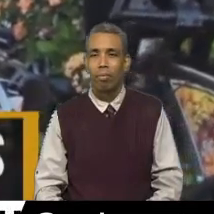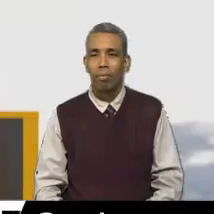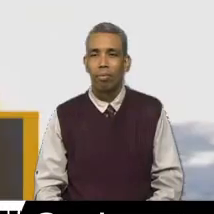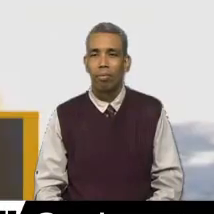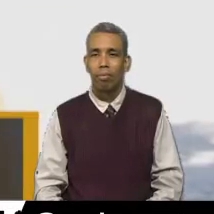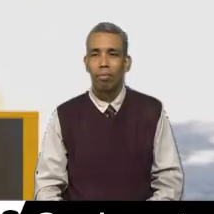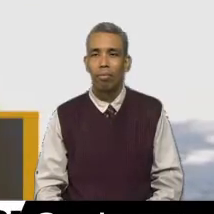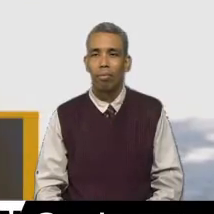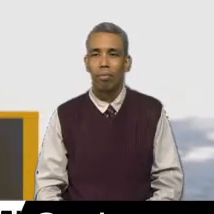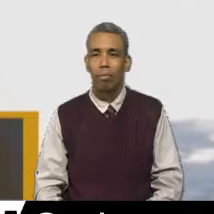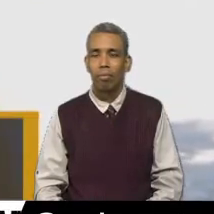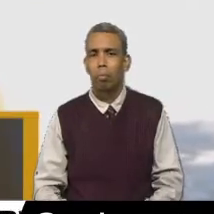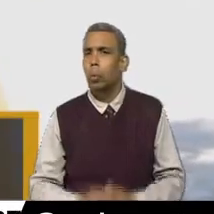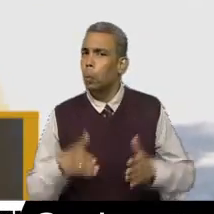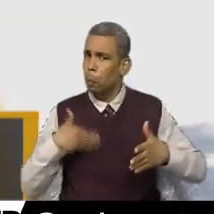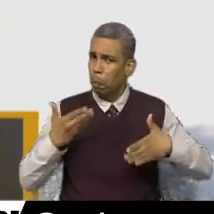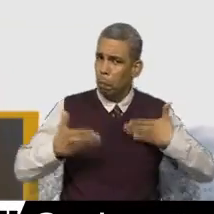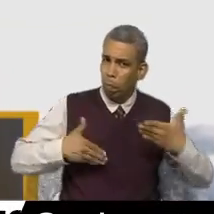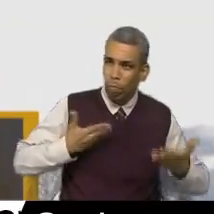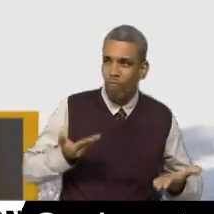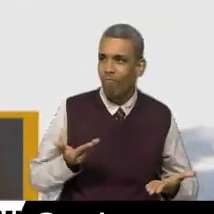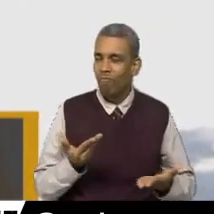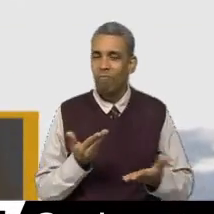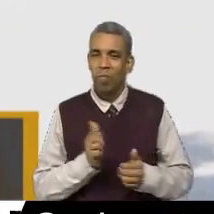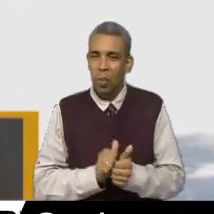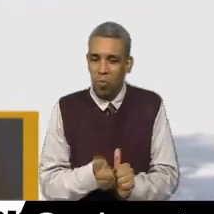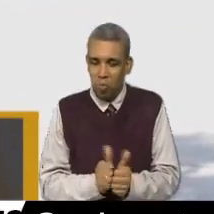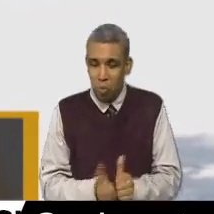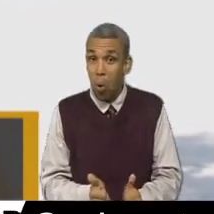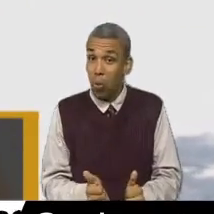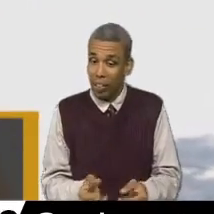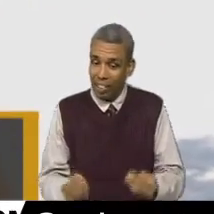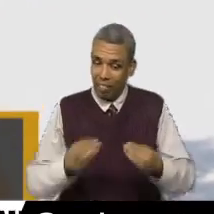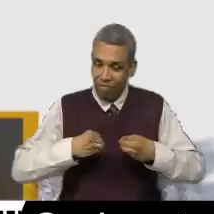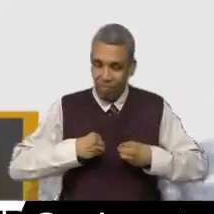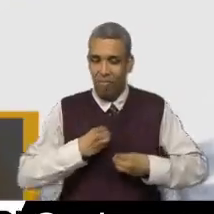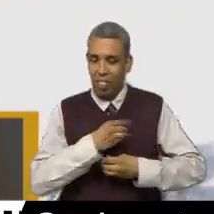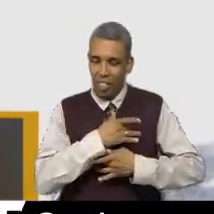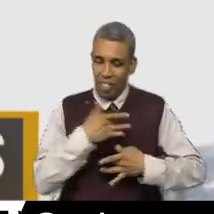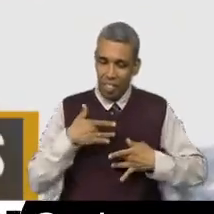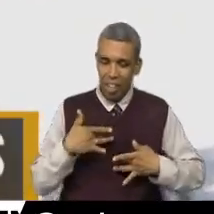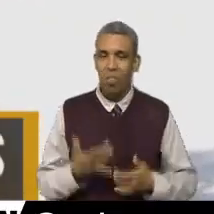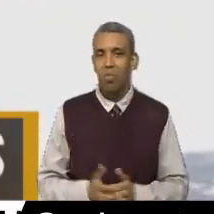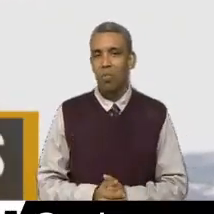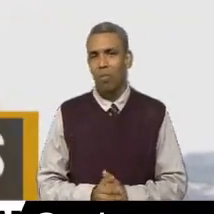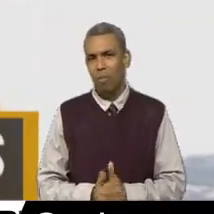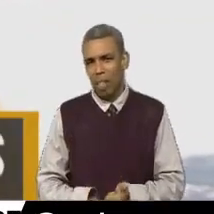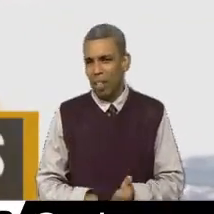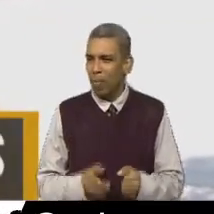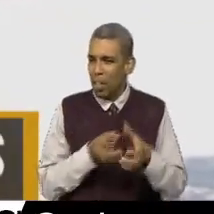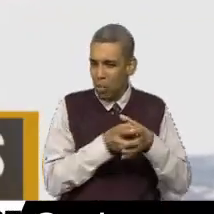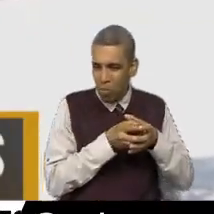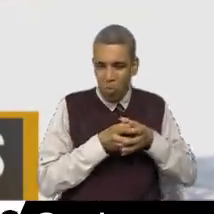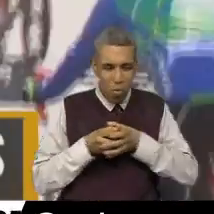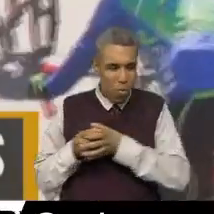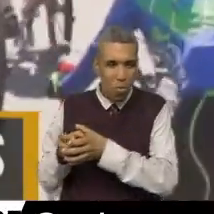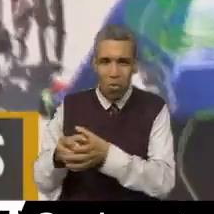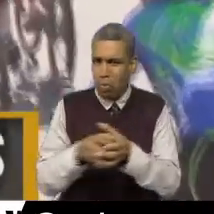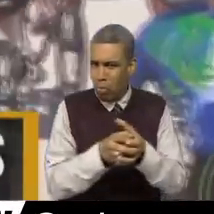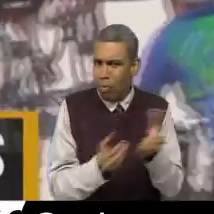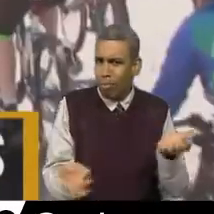Bermeja. Se distrae, a la vez hace deporte, y el deporte es salud. Se integra con los grupos de aquí de los